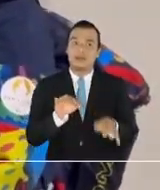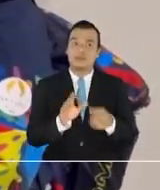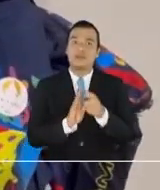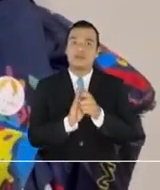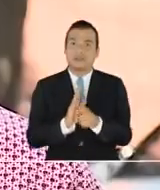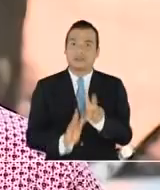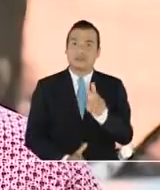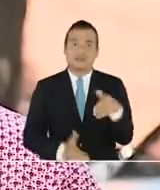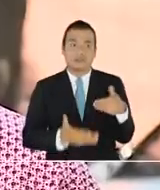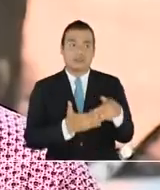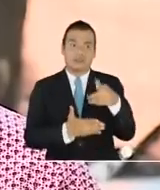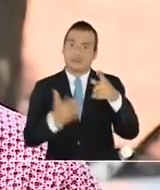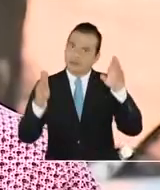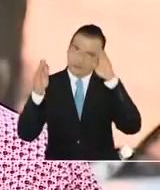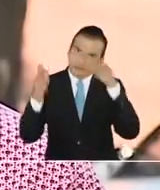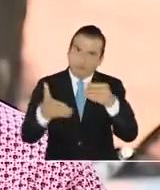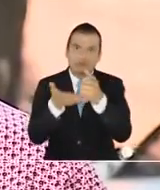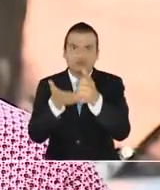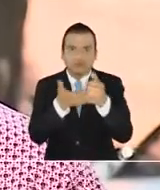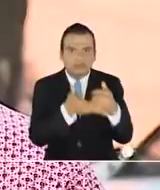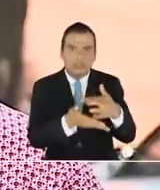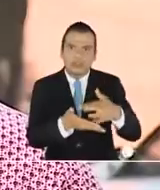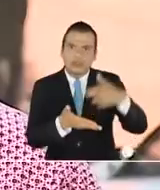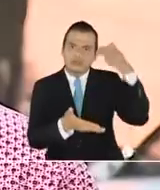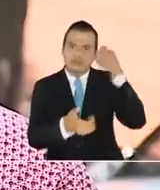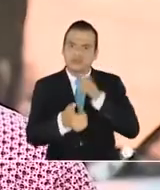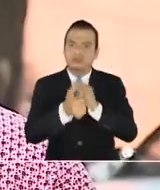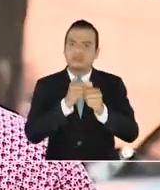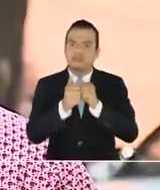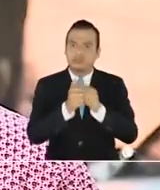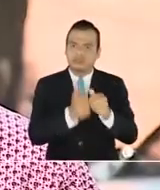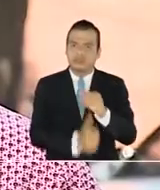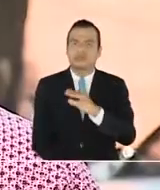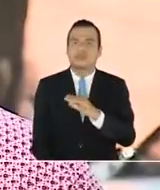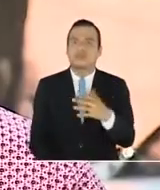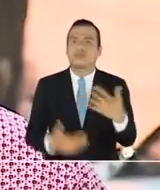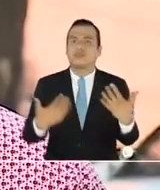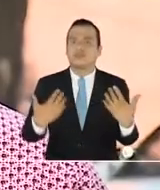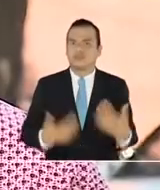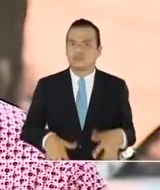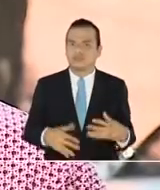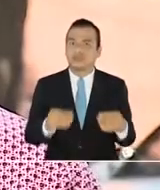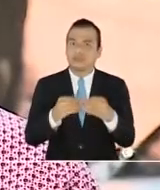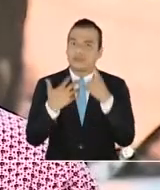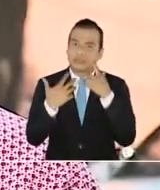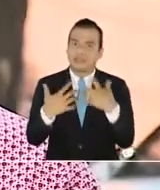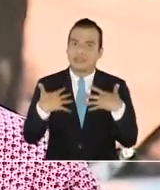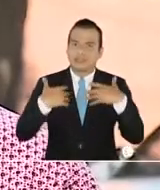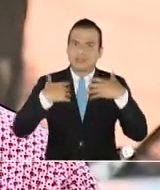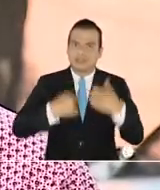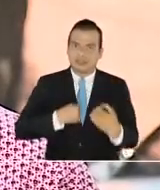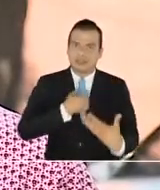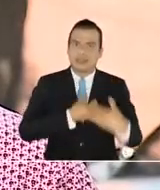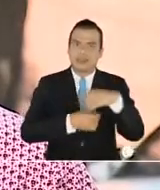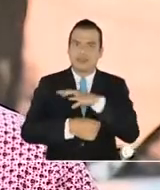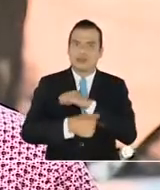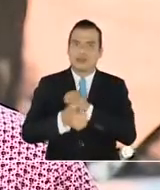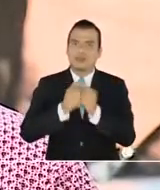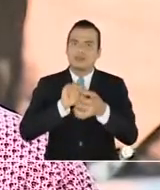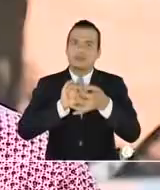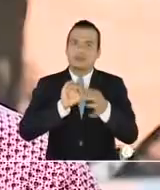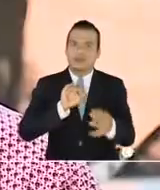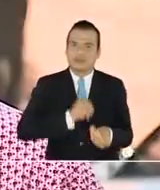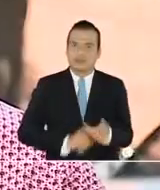rendimiento para Cali creo que allí podríamos estar concentrados mejorando técnicamente todos los atletas podríamos tener eventos